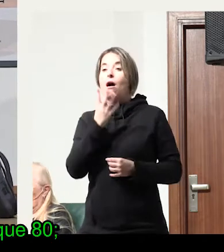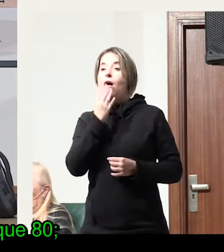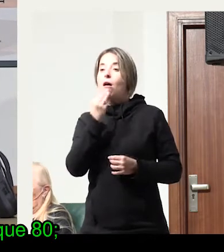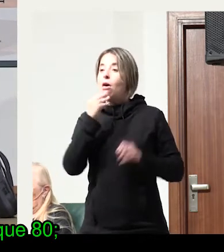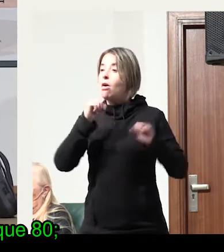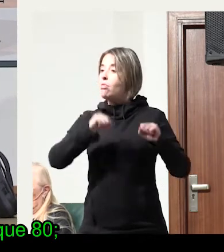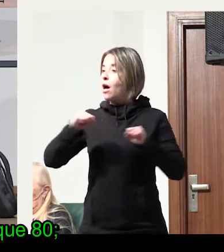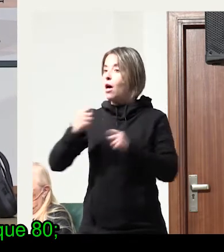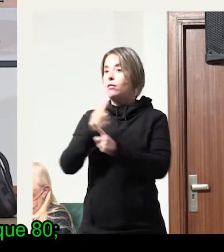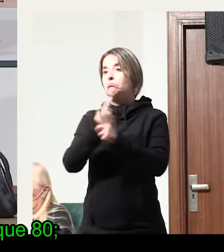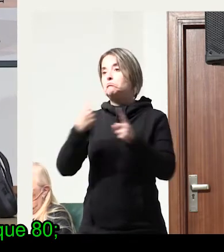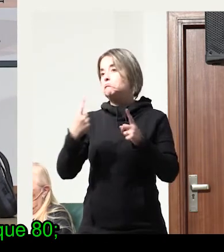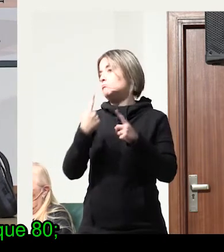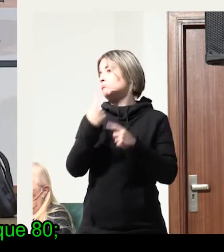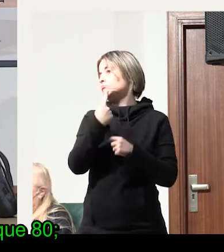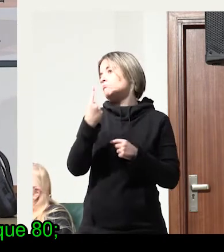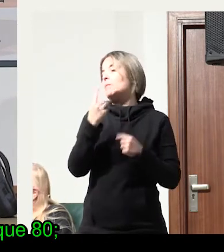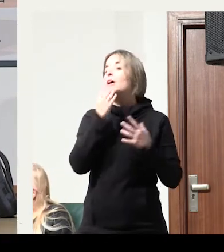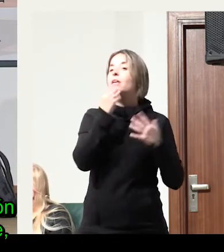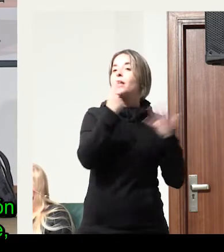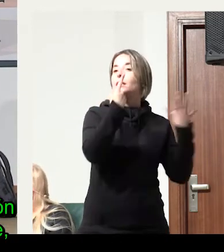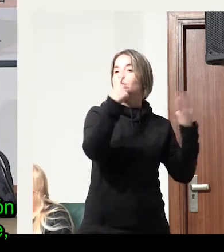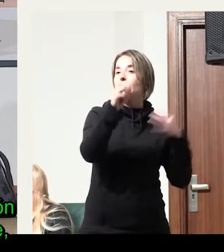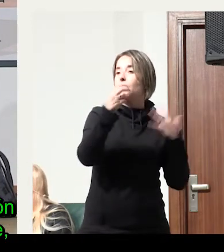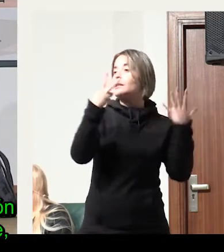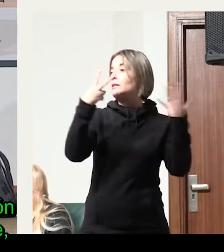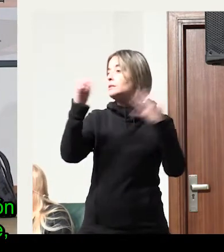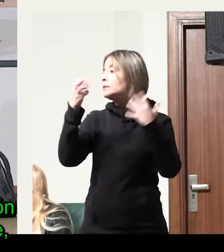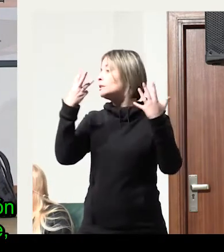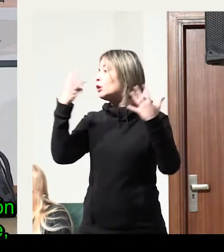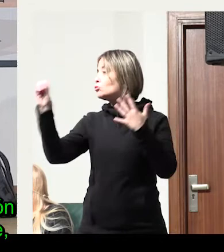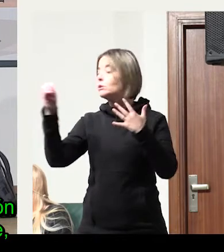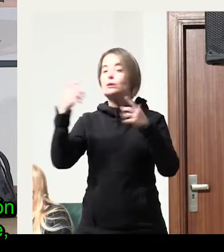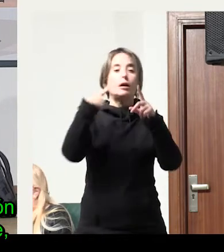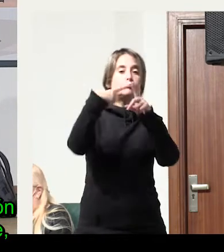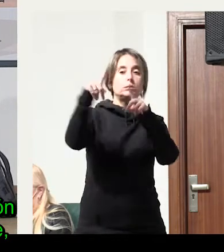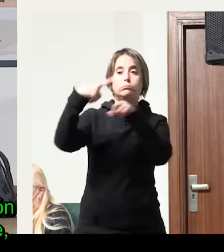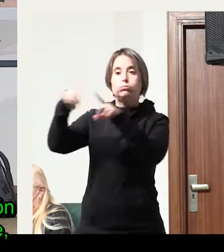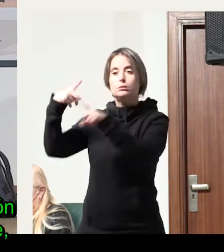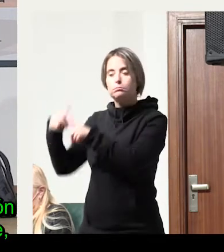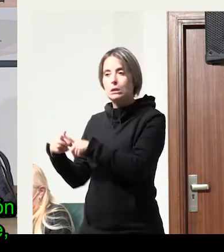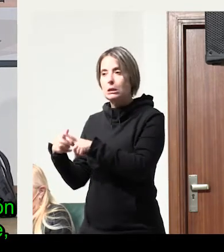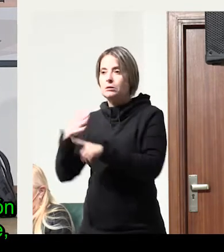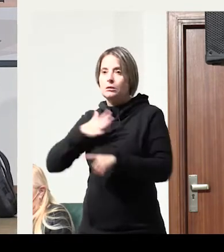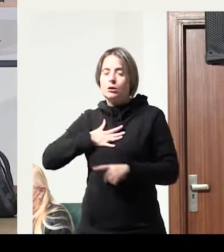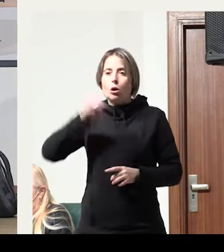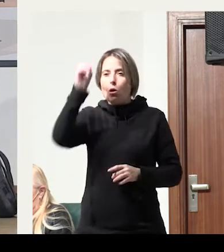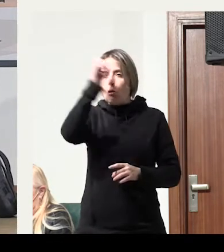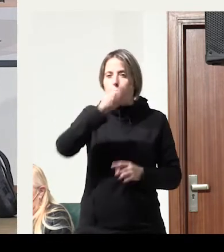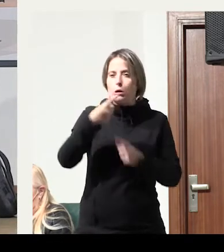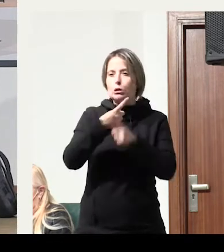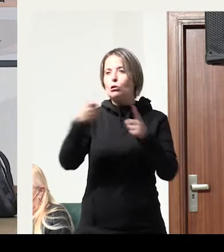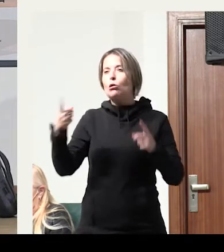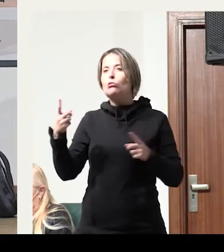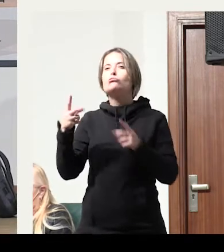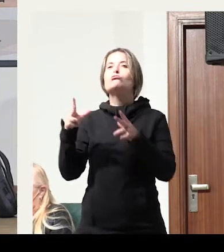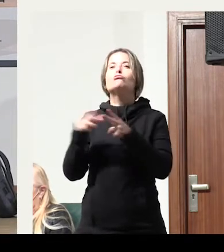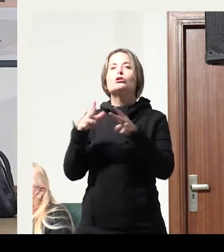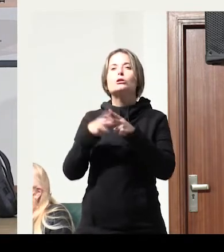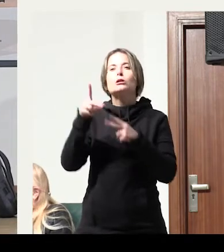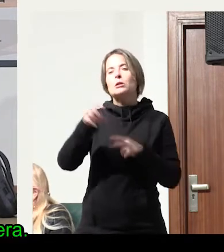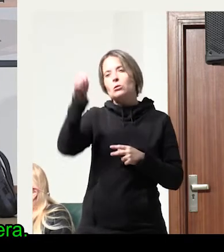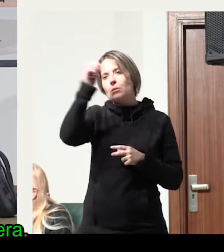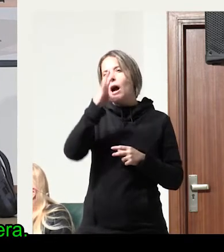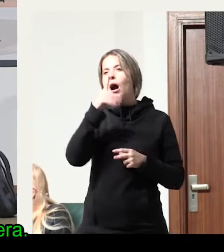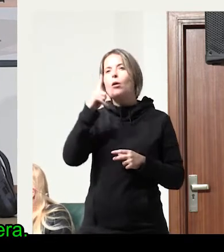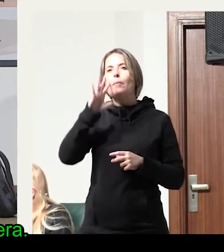edades, no es lo mismo tener 60 que 70 que 80, y están viviendo, en mi opinión y en la opinión de más gente, estamos viviendo la vejez de otra manera,